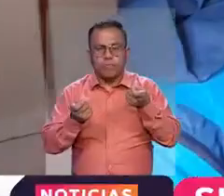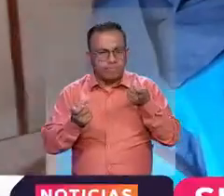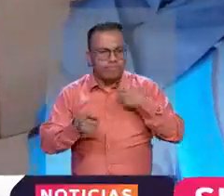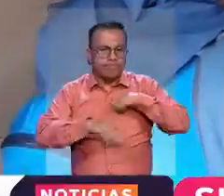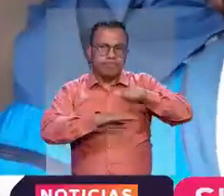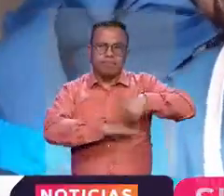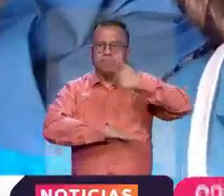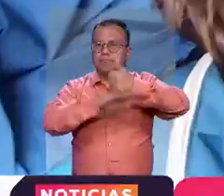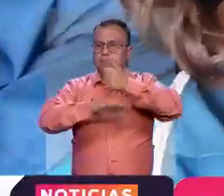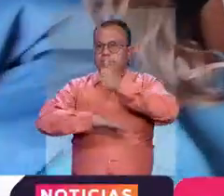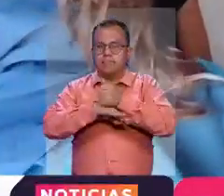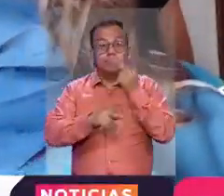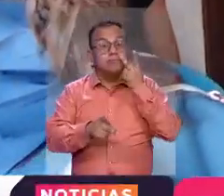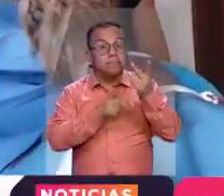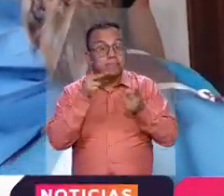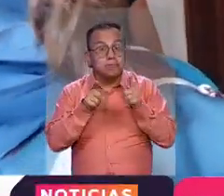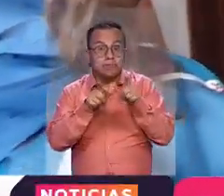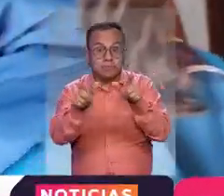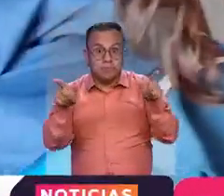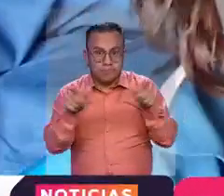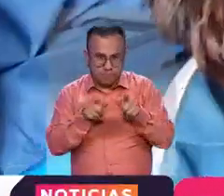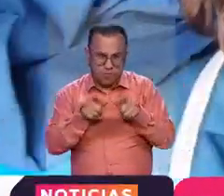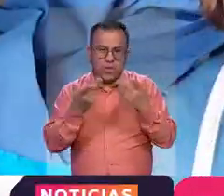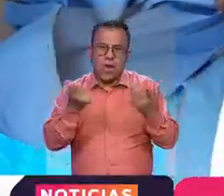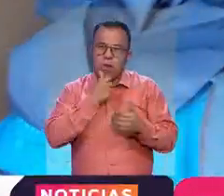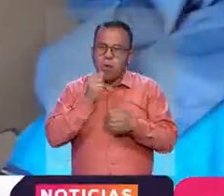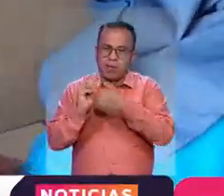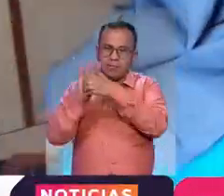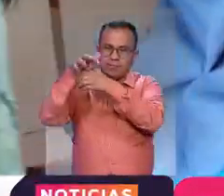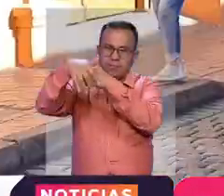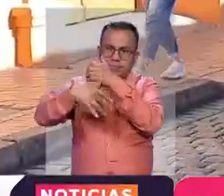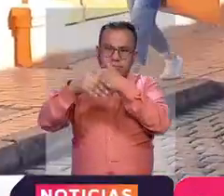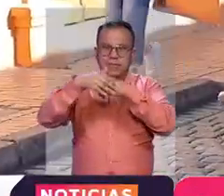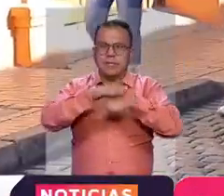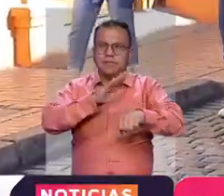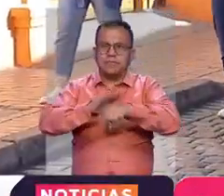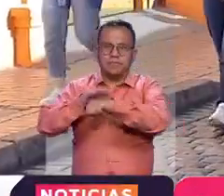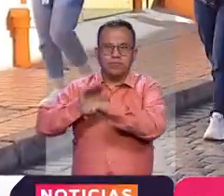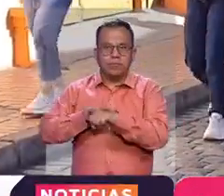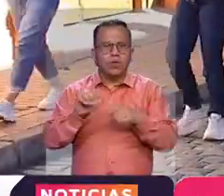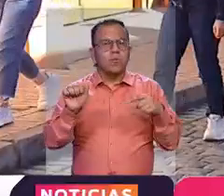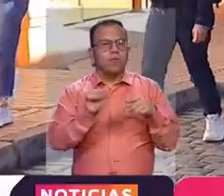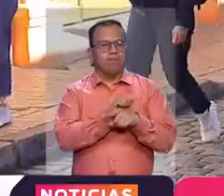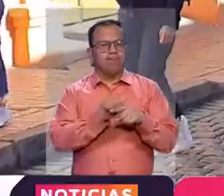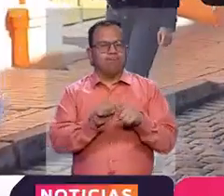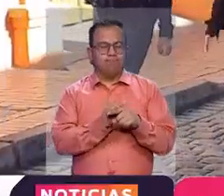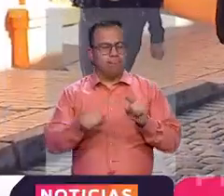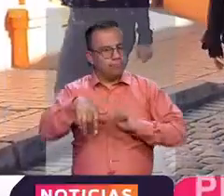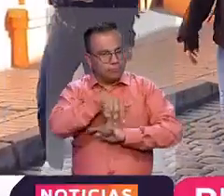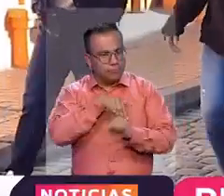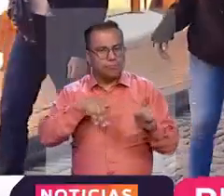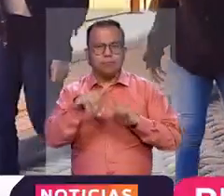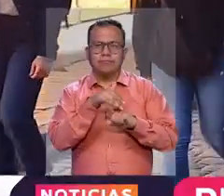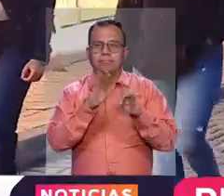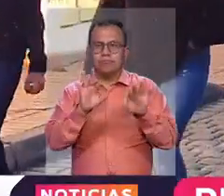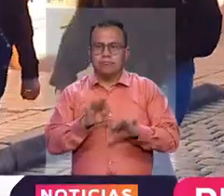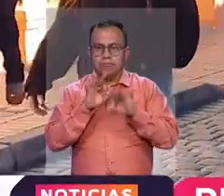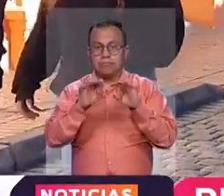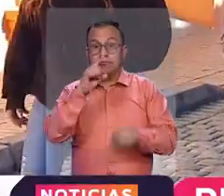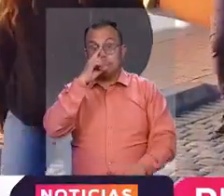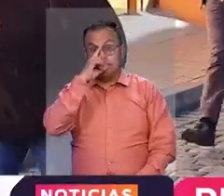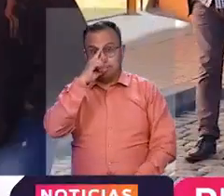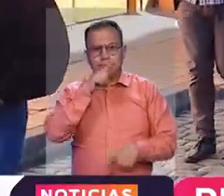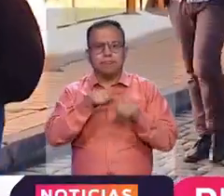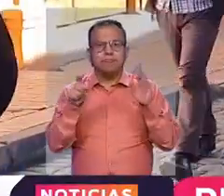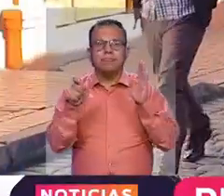las autoridades visitaron establecimientos del Chorro de Quevedo. Para fomentar las buenas prácticas ambientales, en particular